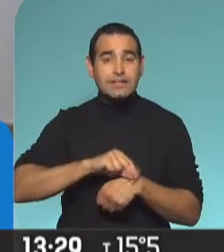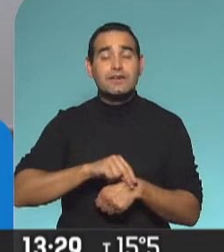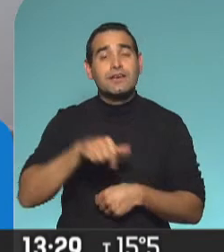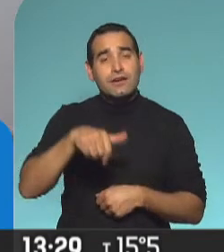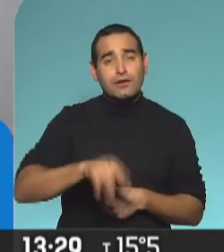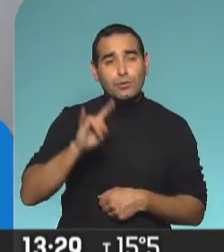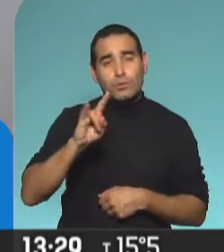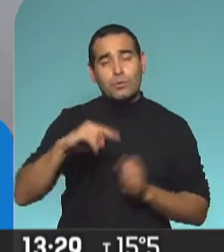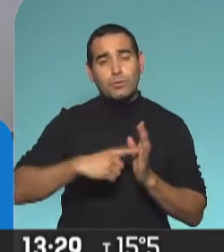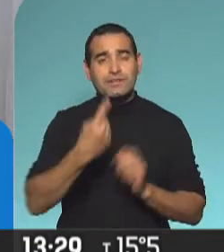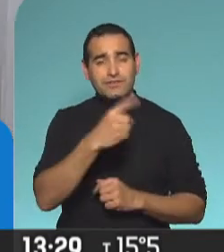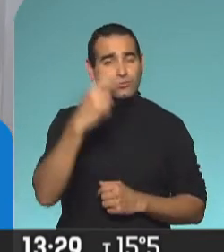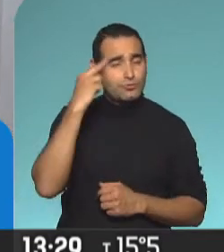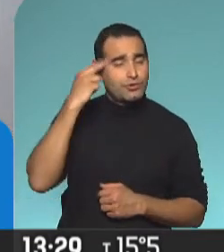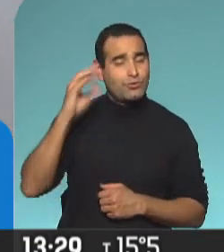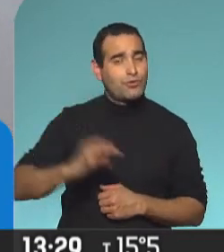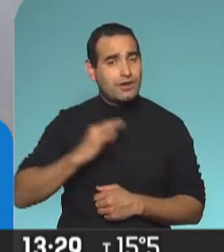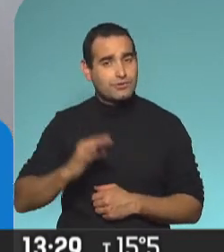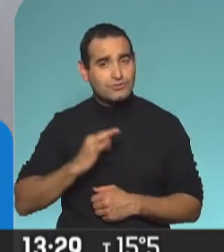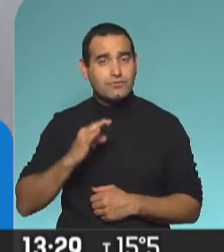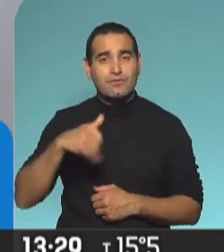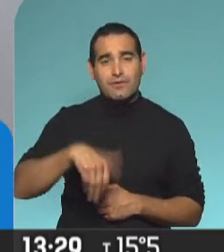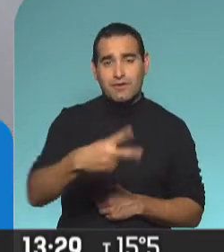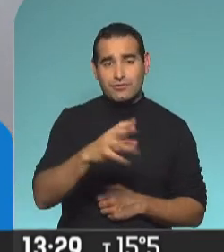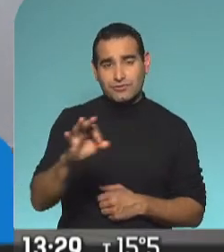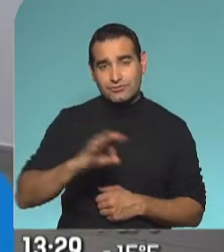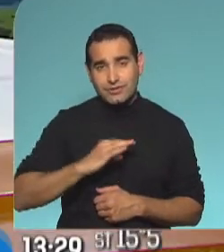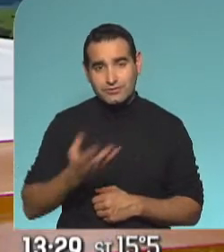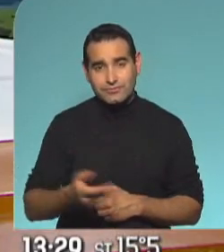que cumple 199 años rumbo al Bicentenario. Bien, Mariano, gracias.